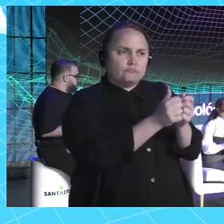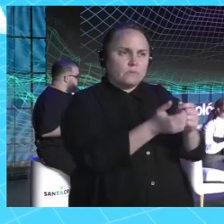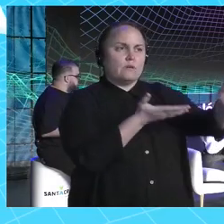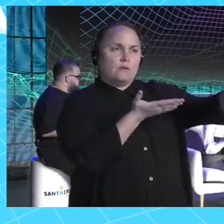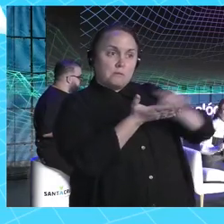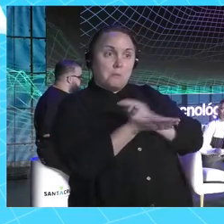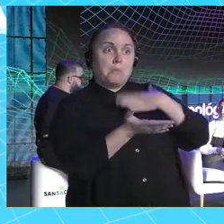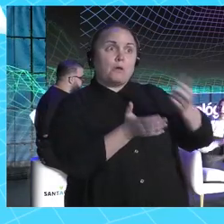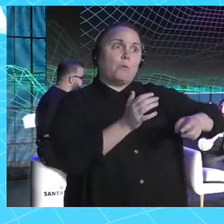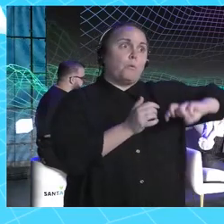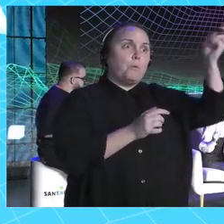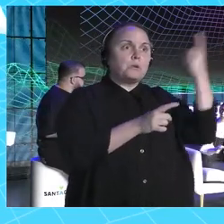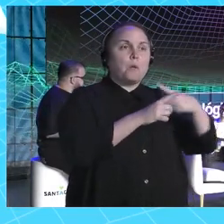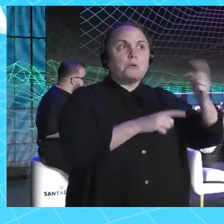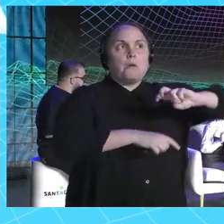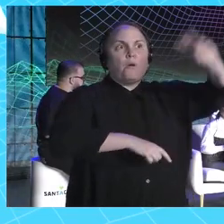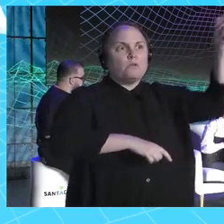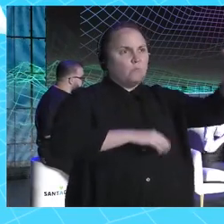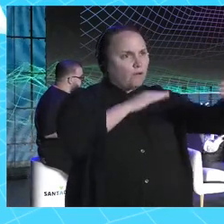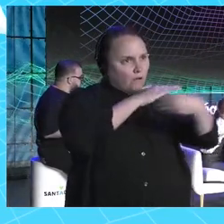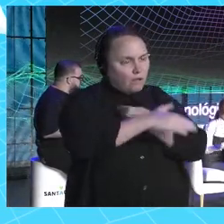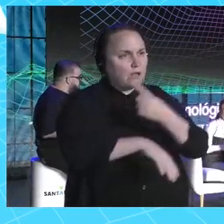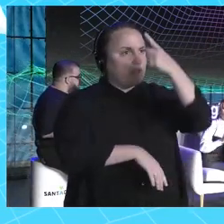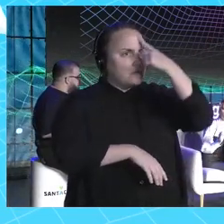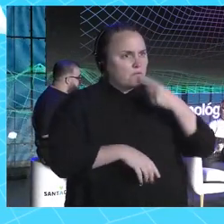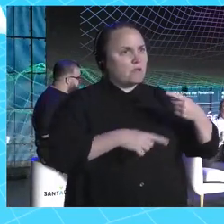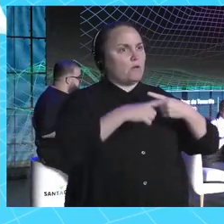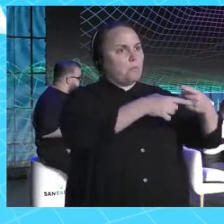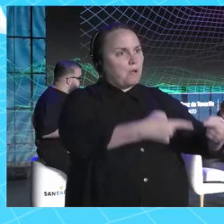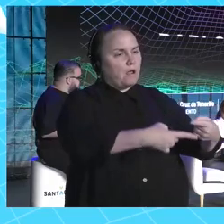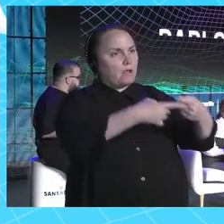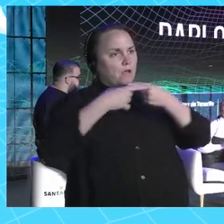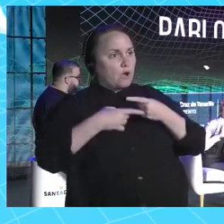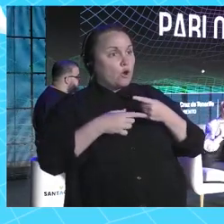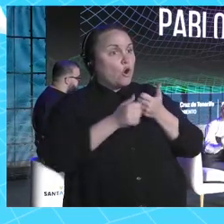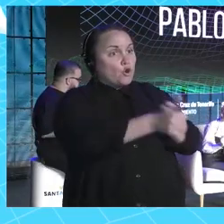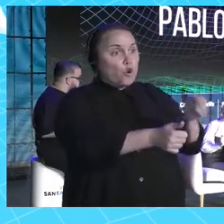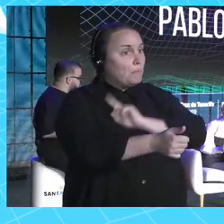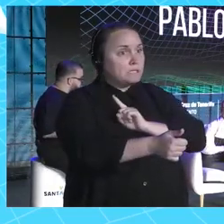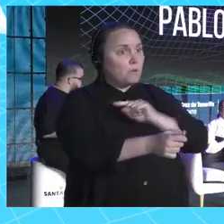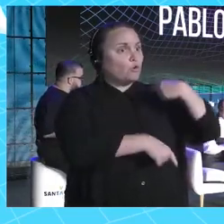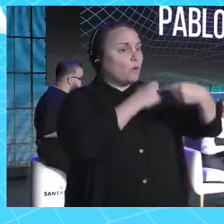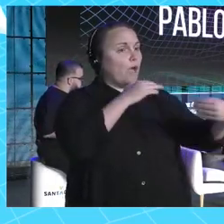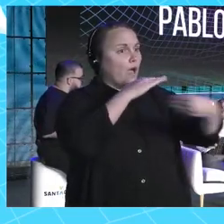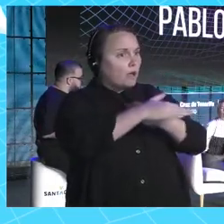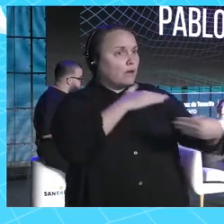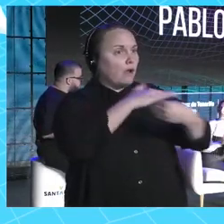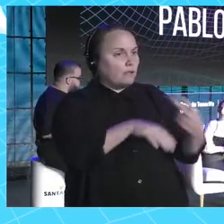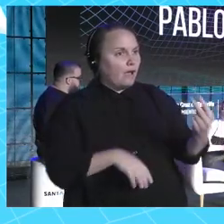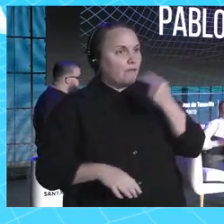de en vez de estar por ahí acceder a mi perfil te estás tomando la molestia de no seguirme pero entrar todos los días para